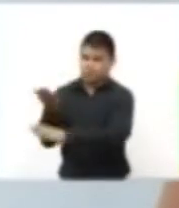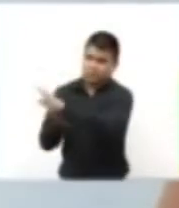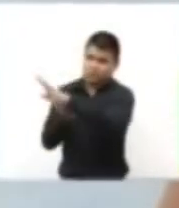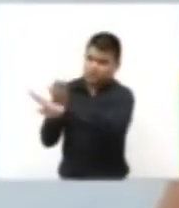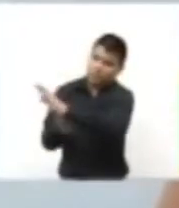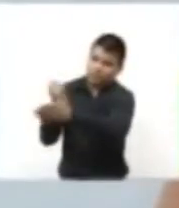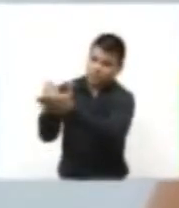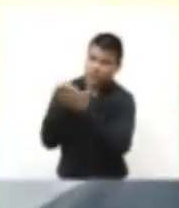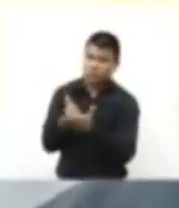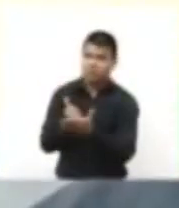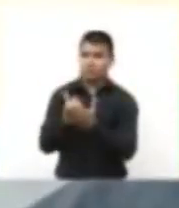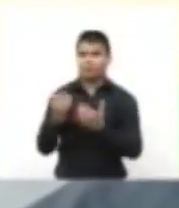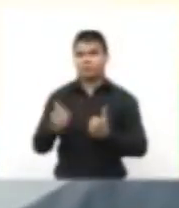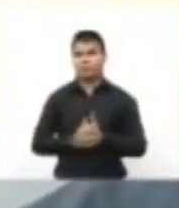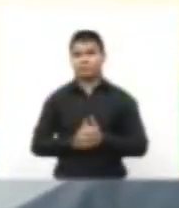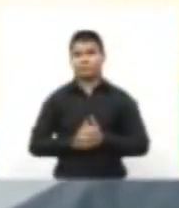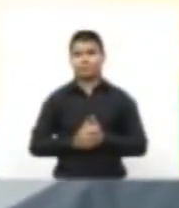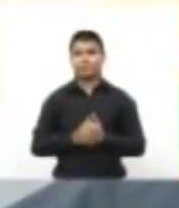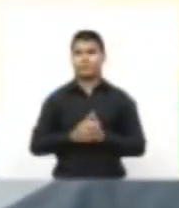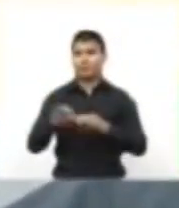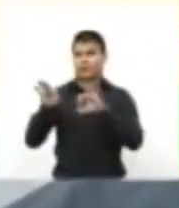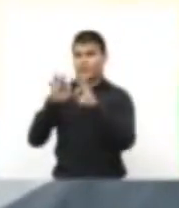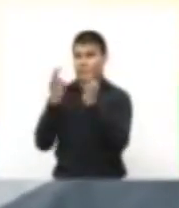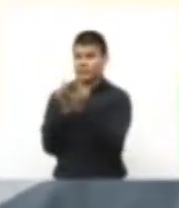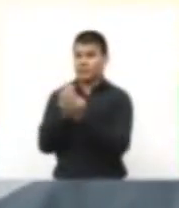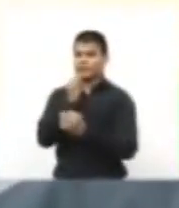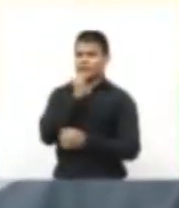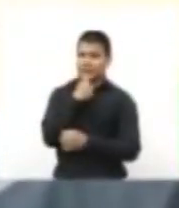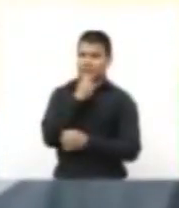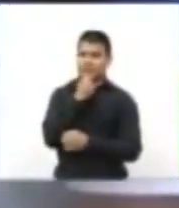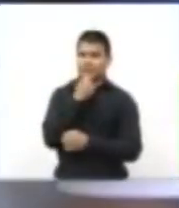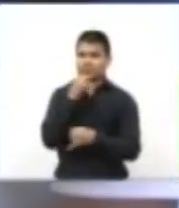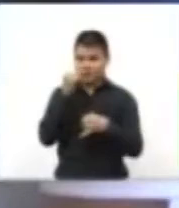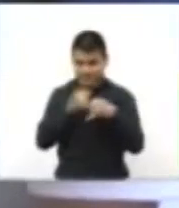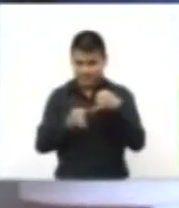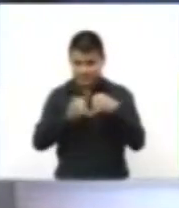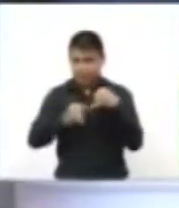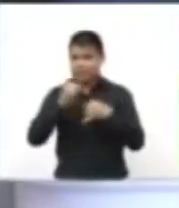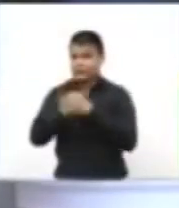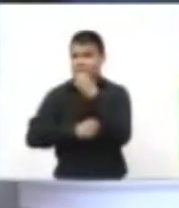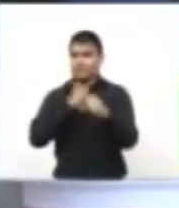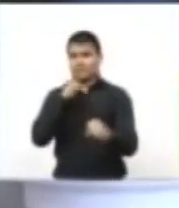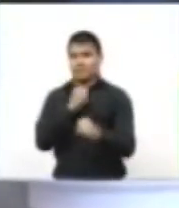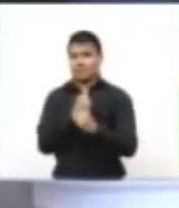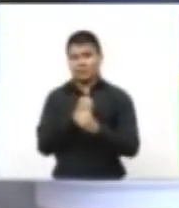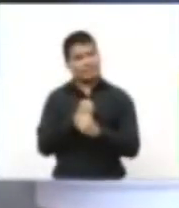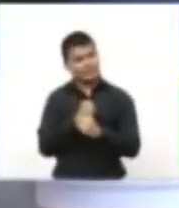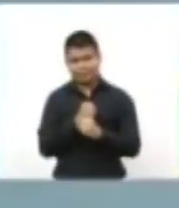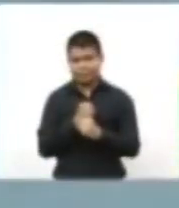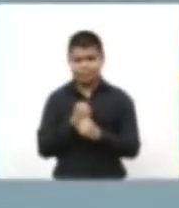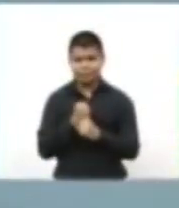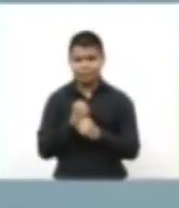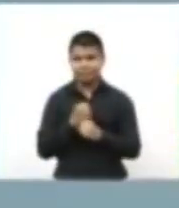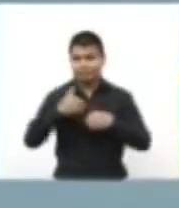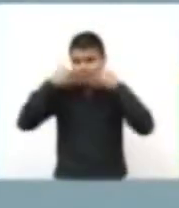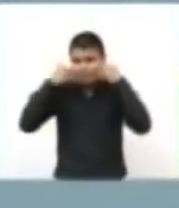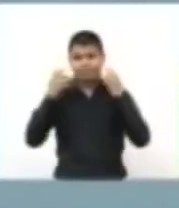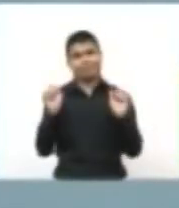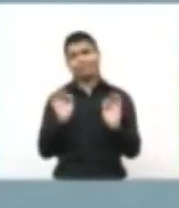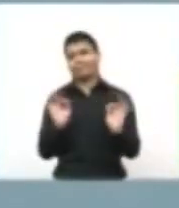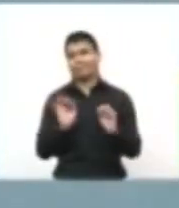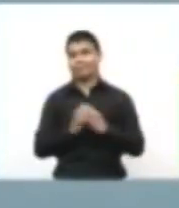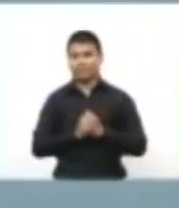a perder la vida ahí. Para esta familia, la alegría del año nuevo no llegará, pero sí la incertidumbre de lo que será su vida sin el pilar de la